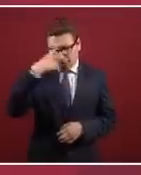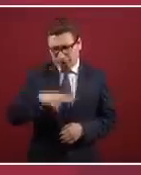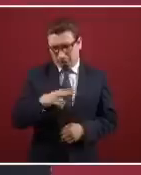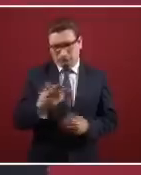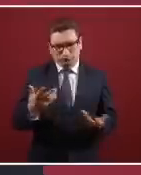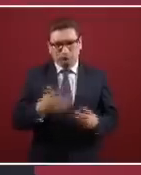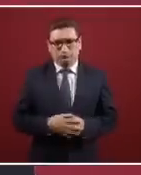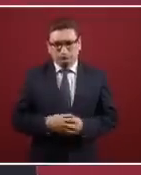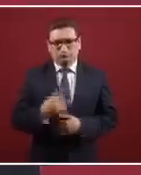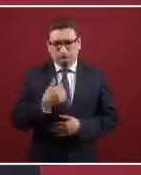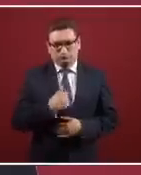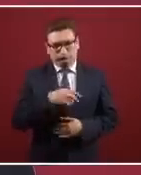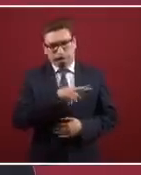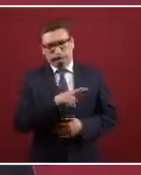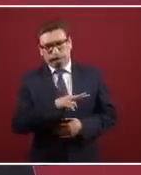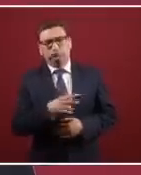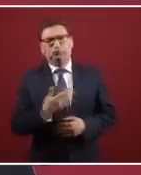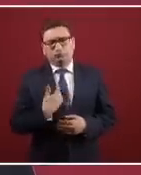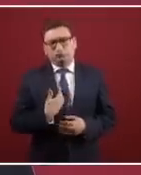y los considero